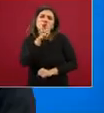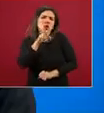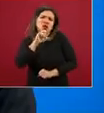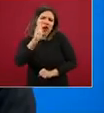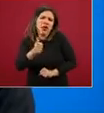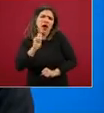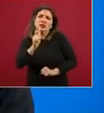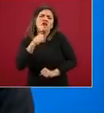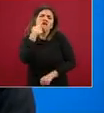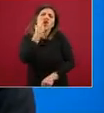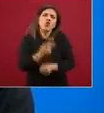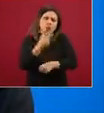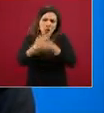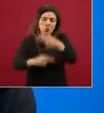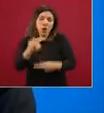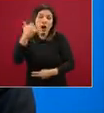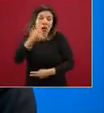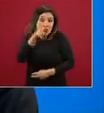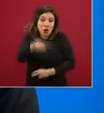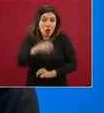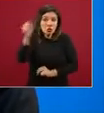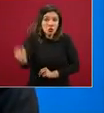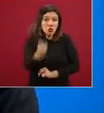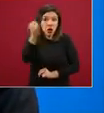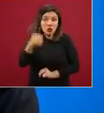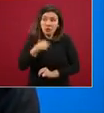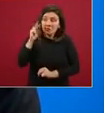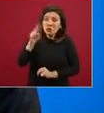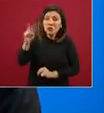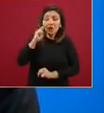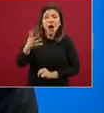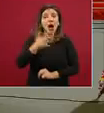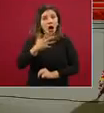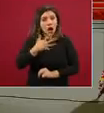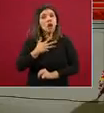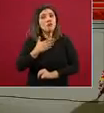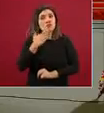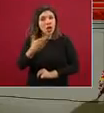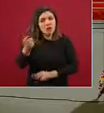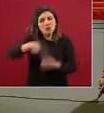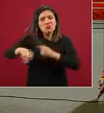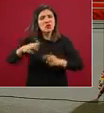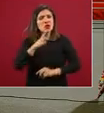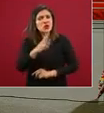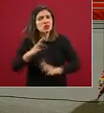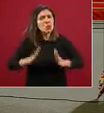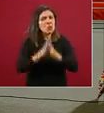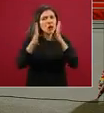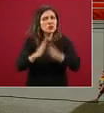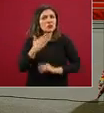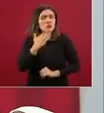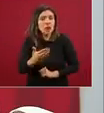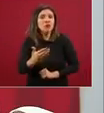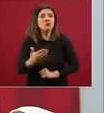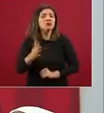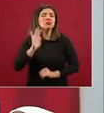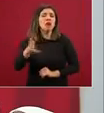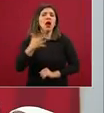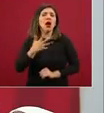Es una actividad voluntaria y afortunadamente hemos tenido muy buena respuesta y ya se